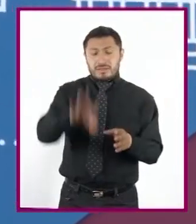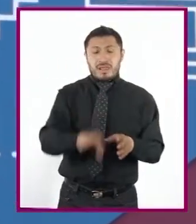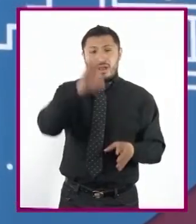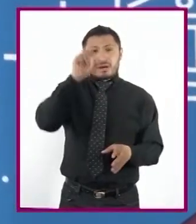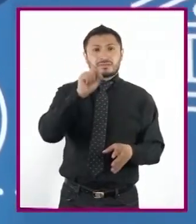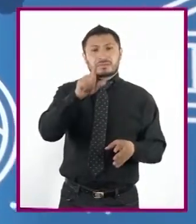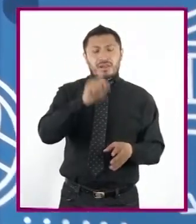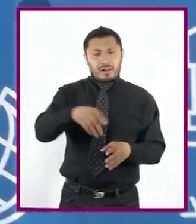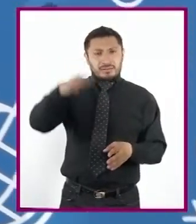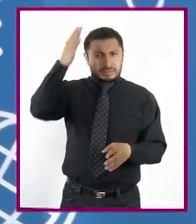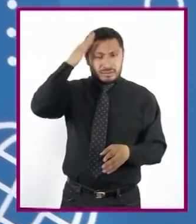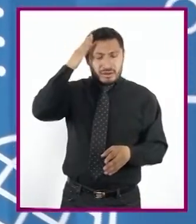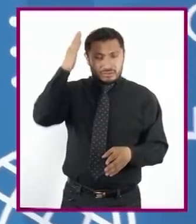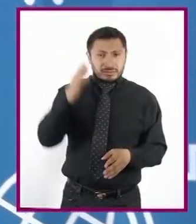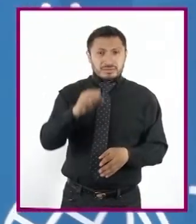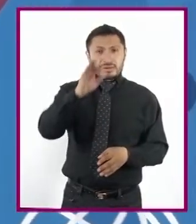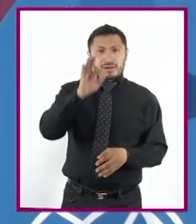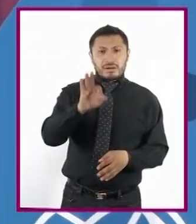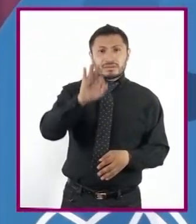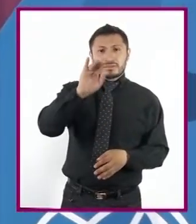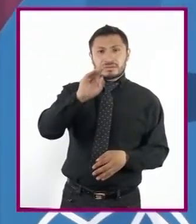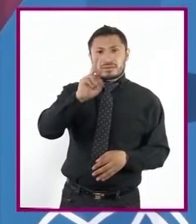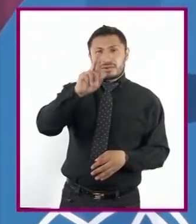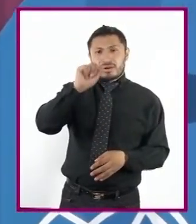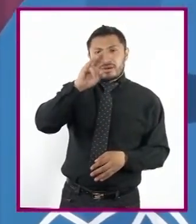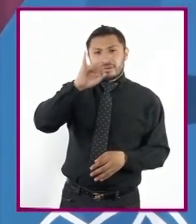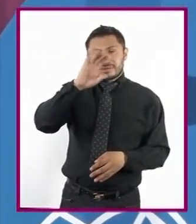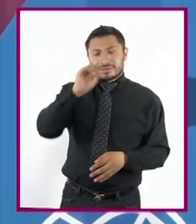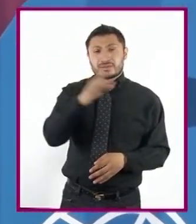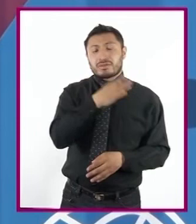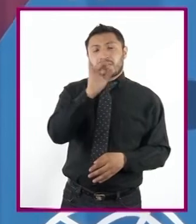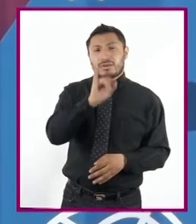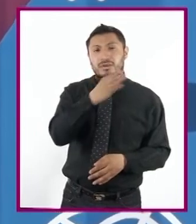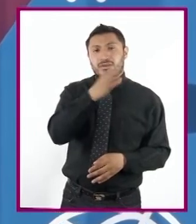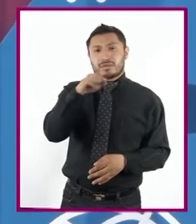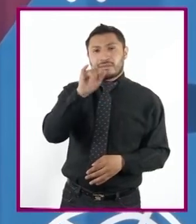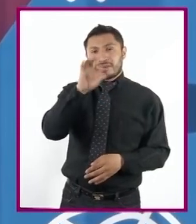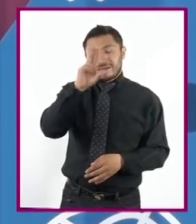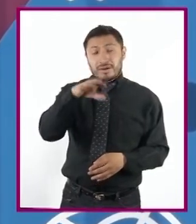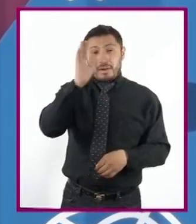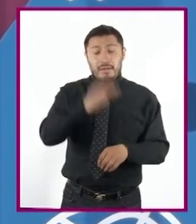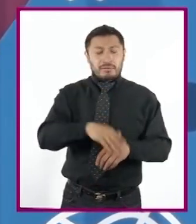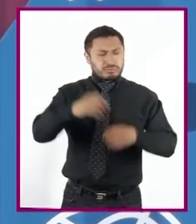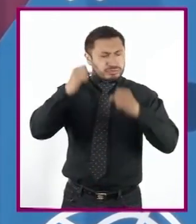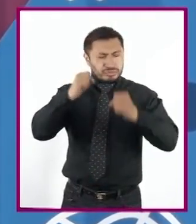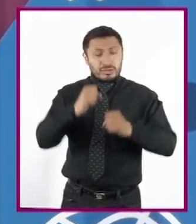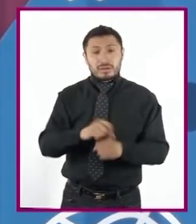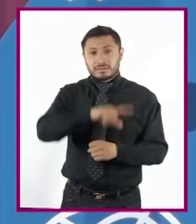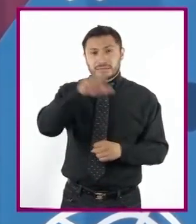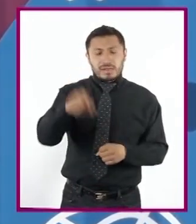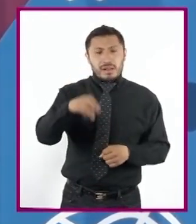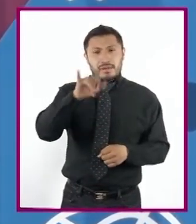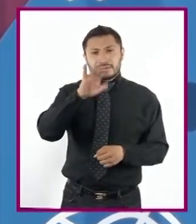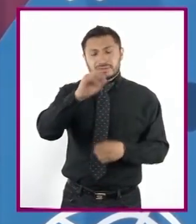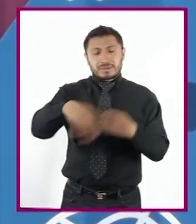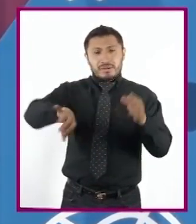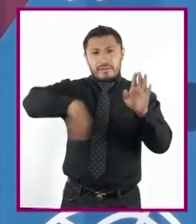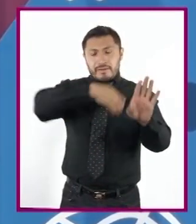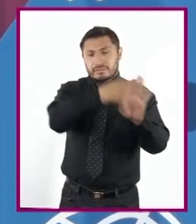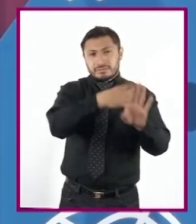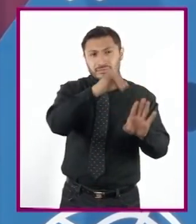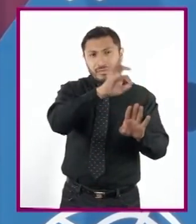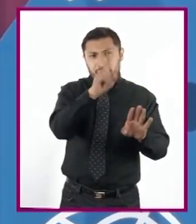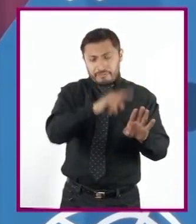encabezado por Francisco I. Madero, cobrara mayor relevancia. A la postre, Madero contendió en contra de Díaz en las